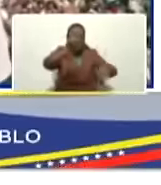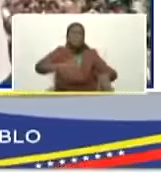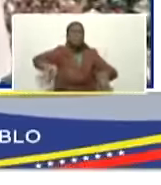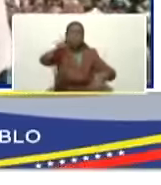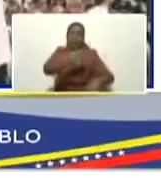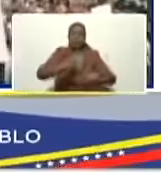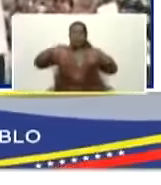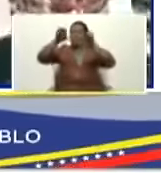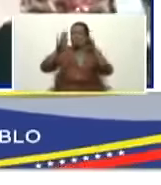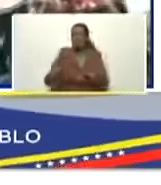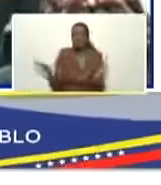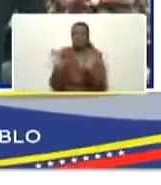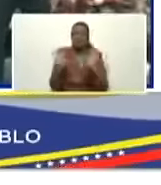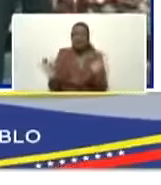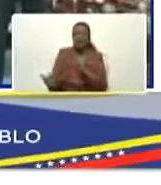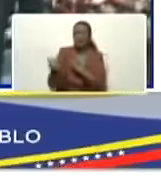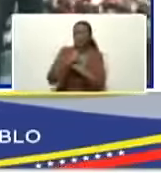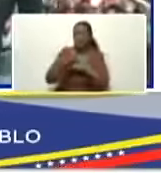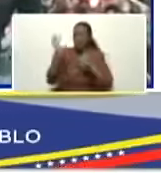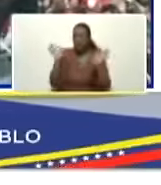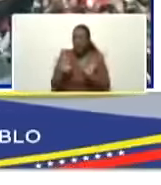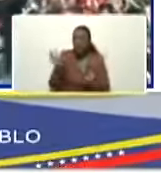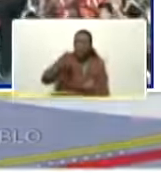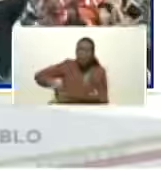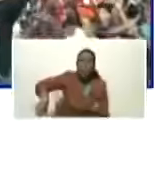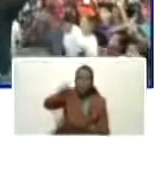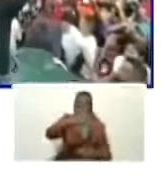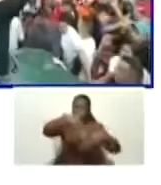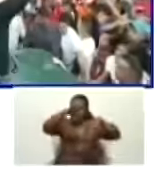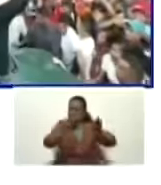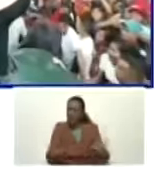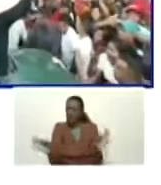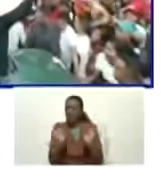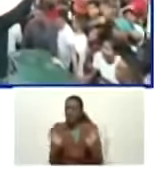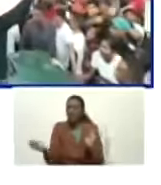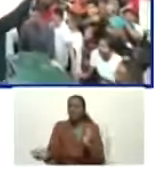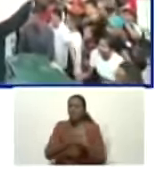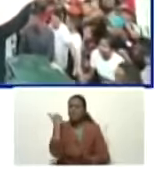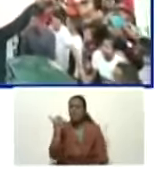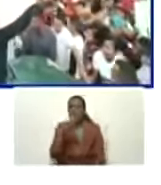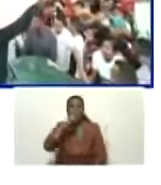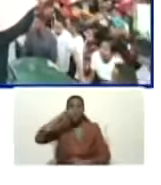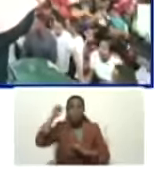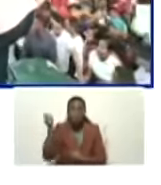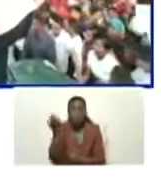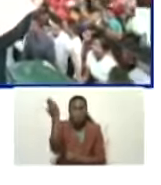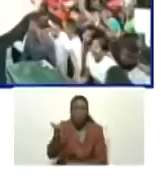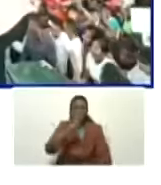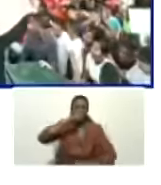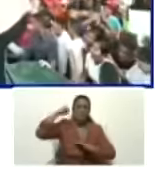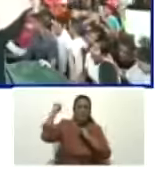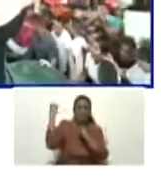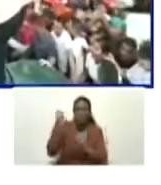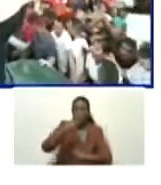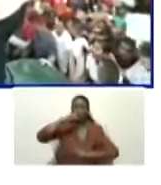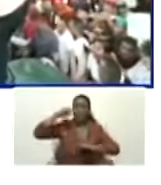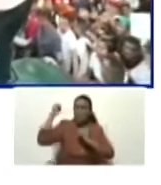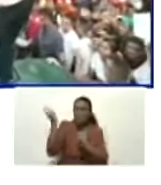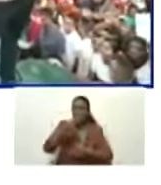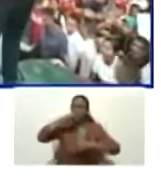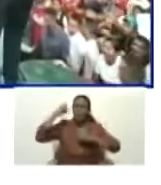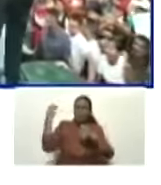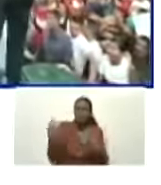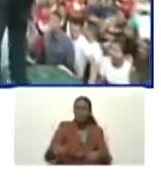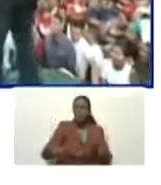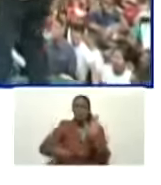no lo para nadie. Que la esperanza está en la calle y no la para nadie. Que Maduro, que Maduro, que Maduro lo que va